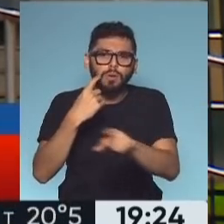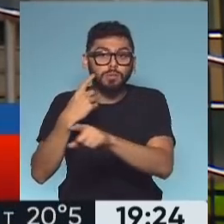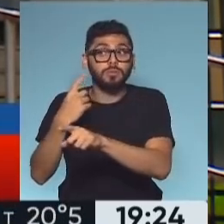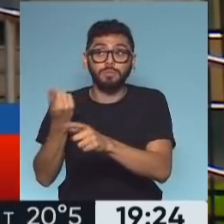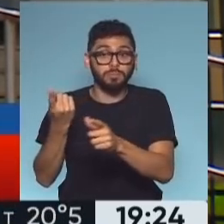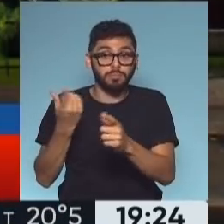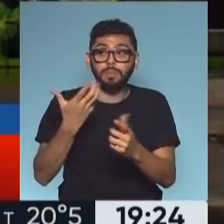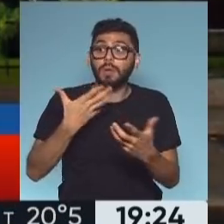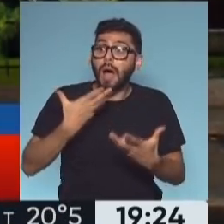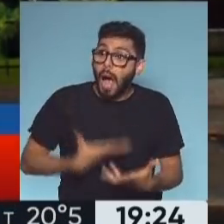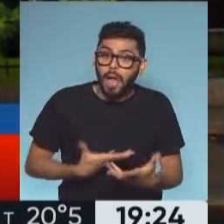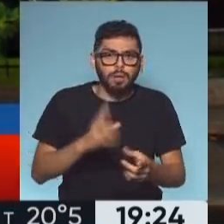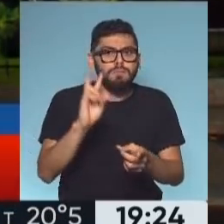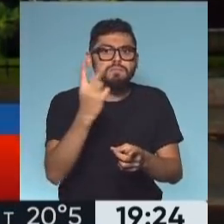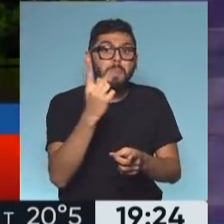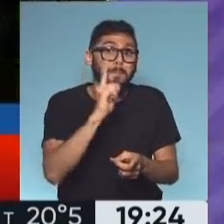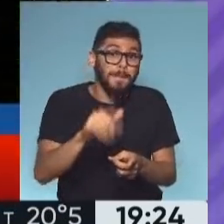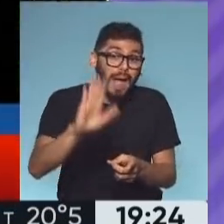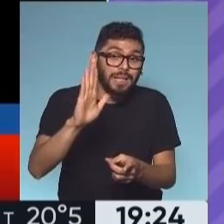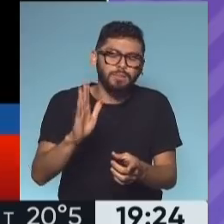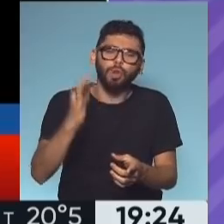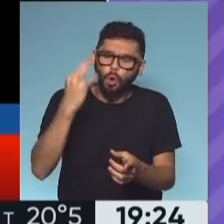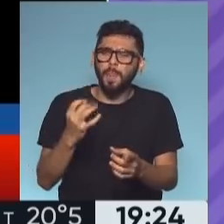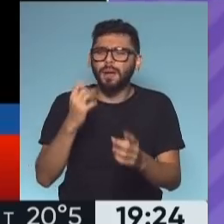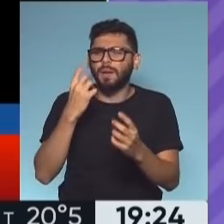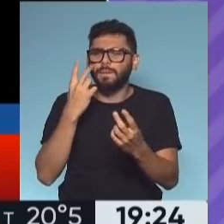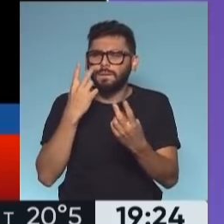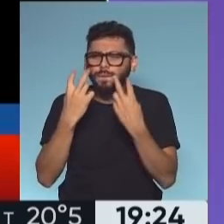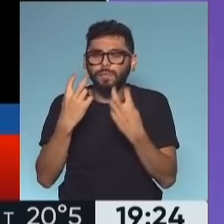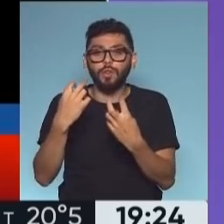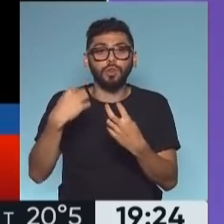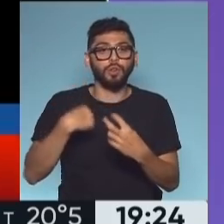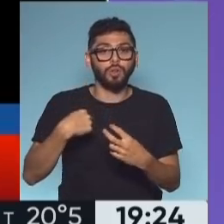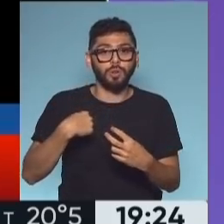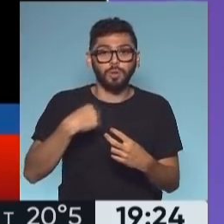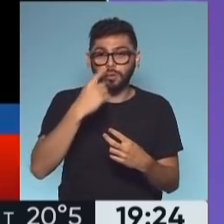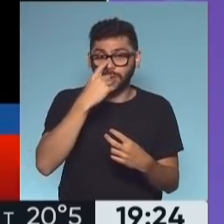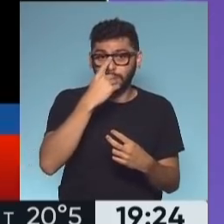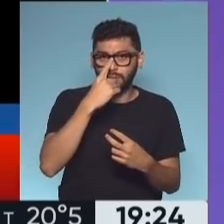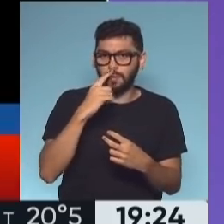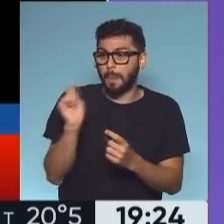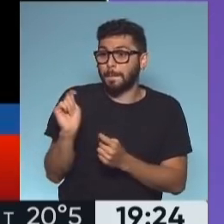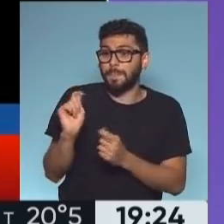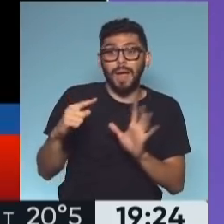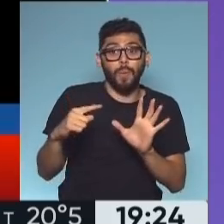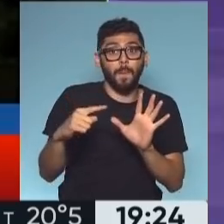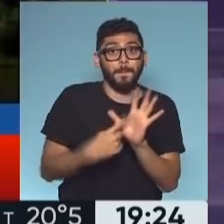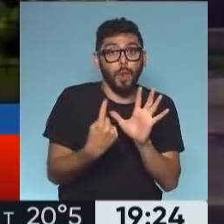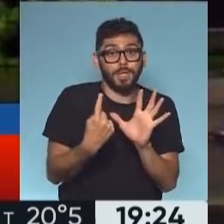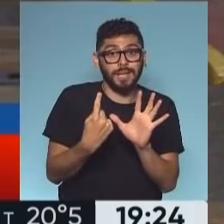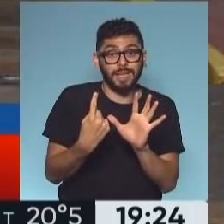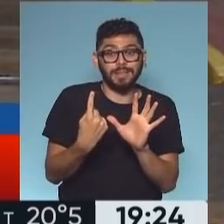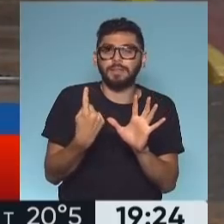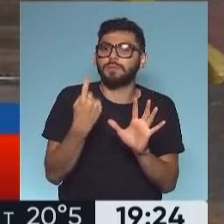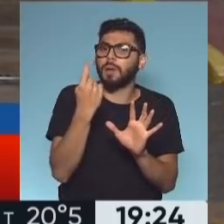con observaciones que yo hacía sobre que el año pasado había duplicado prácticamente la letalidad en pocos meses en la ciudad de Buenos Aires. Y